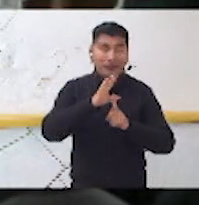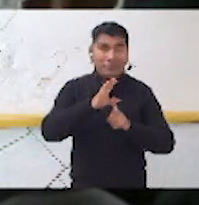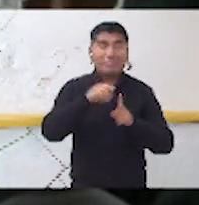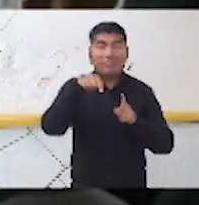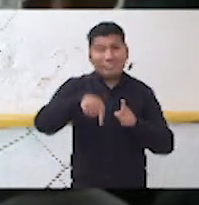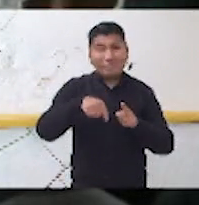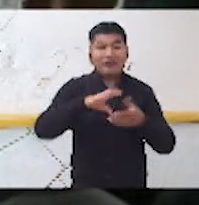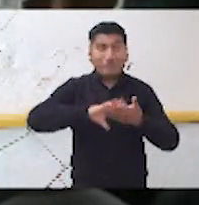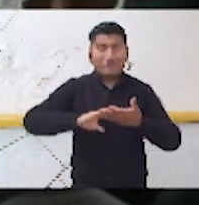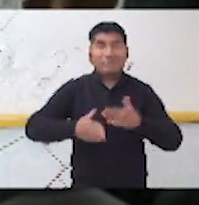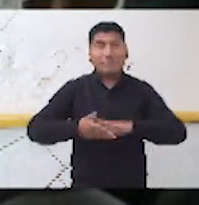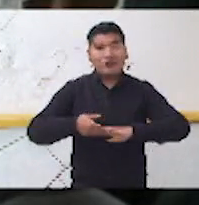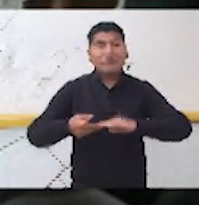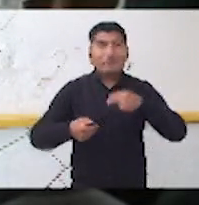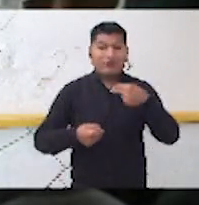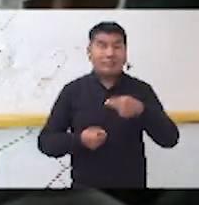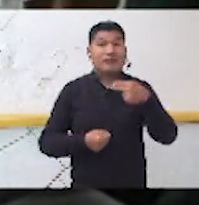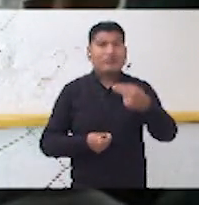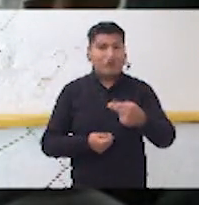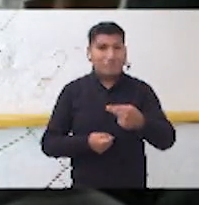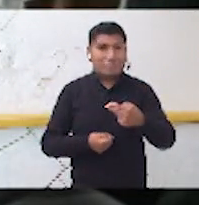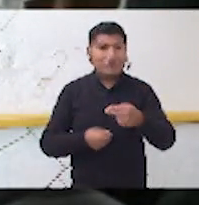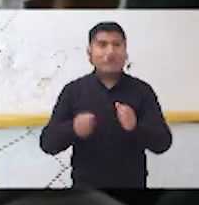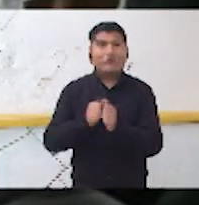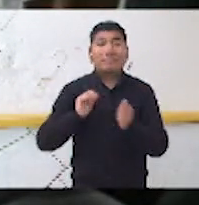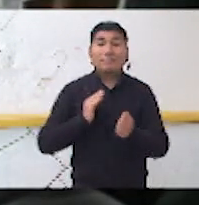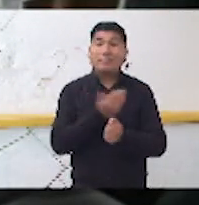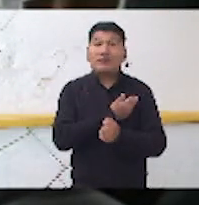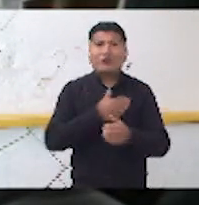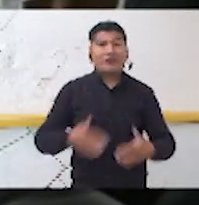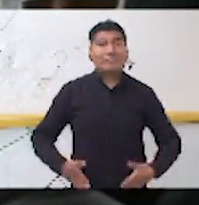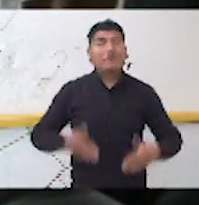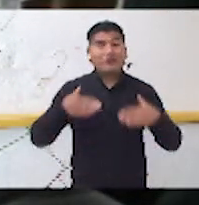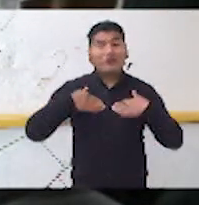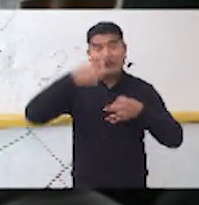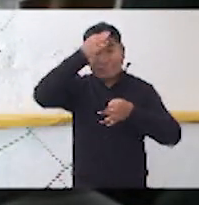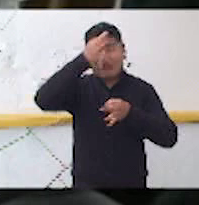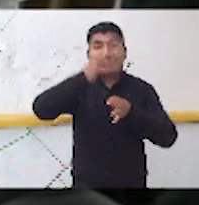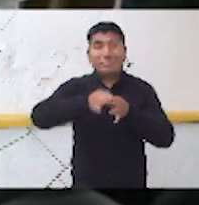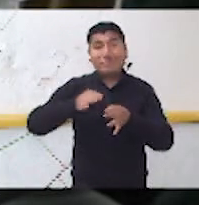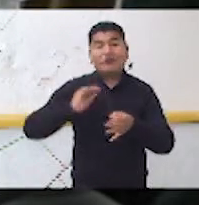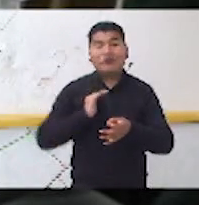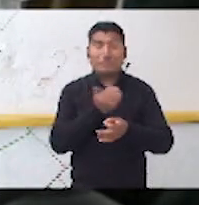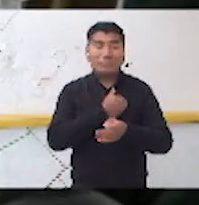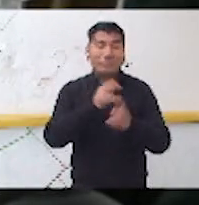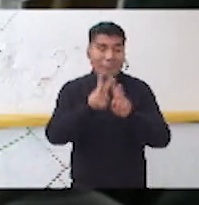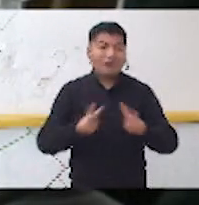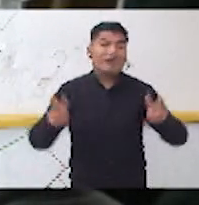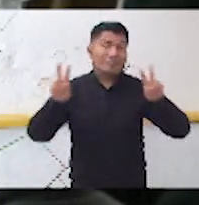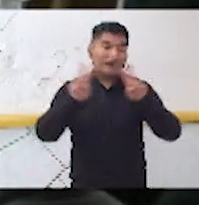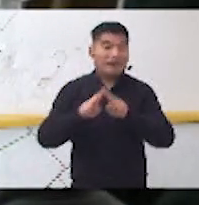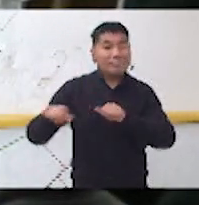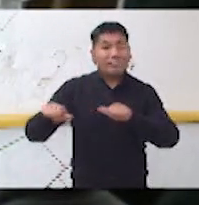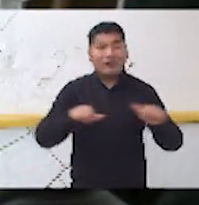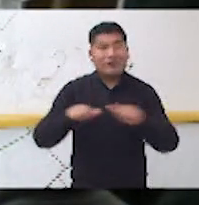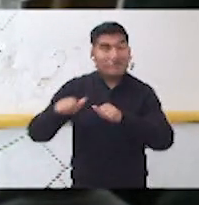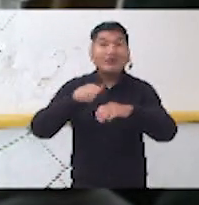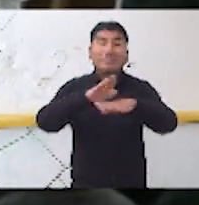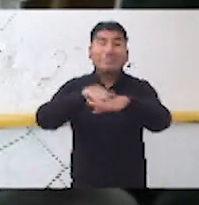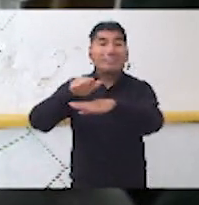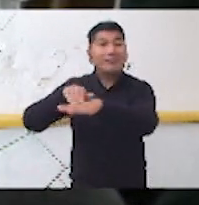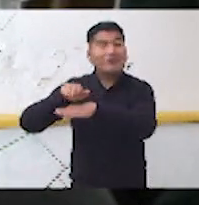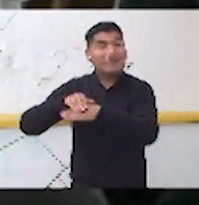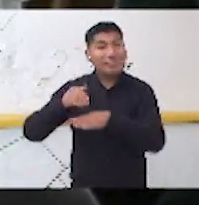en esta historia. Con nuestra vida de fe, nuestras acciones y valores, estamos llamados a